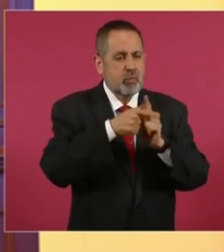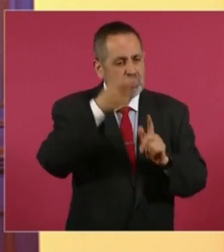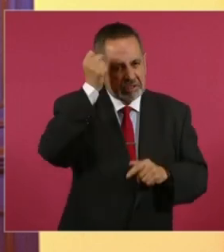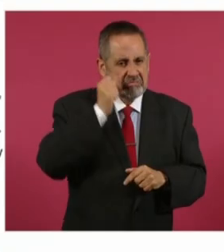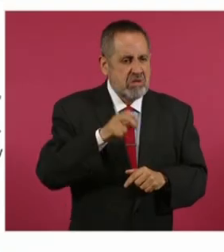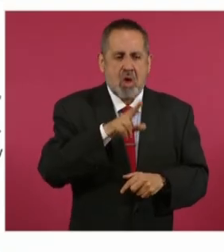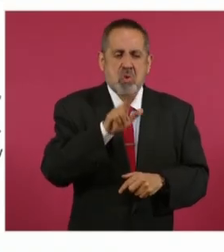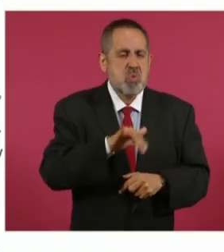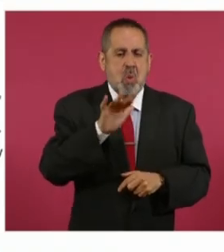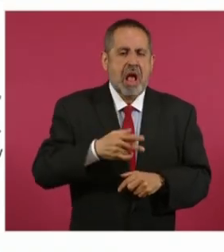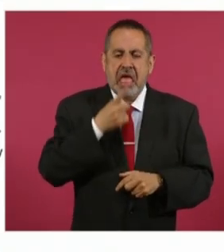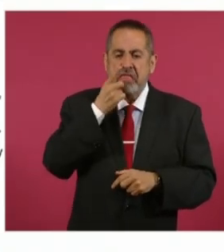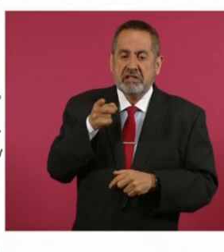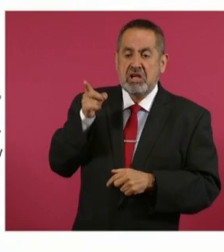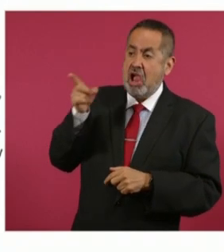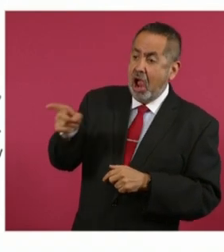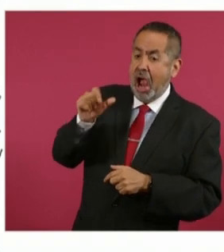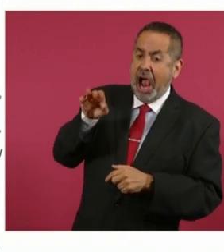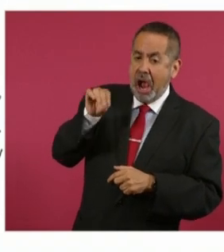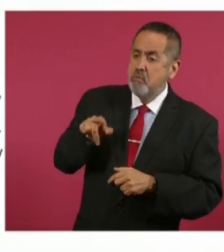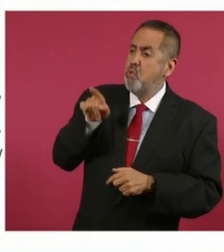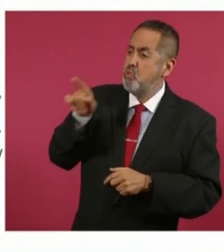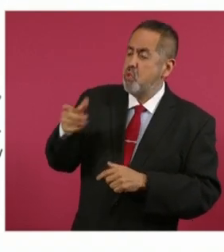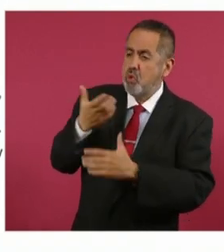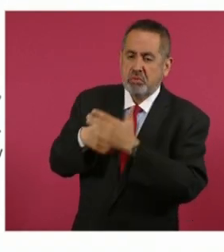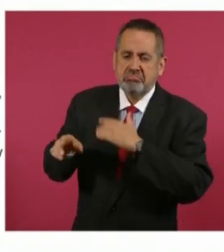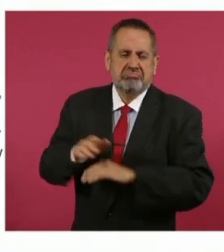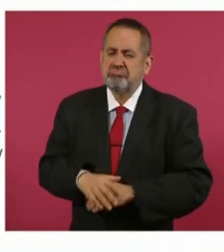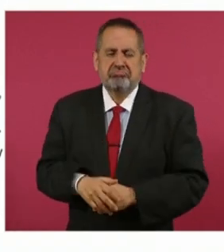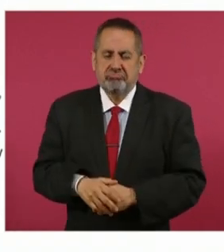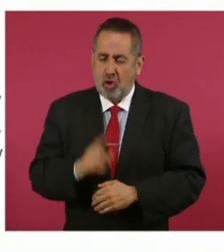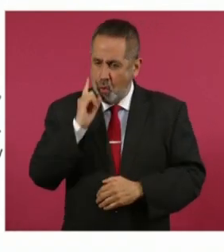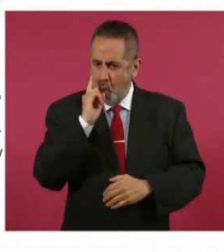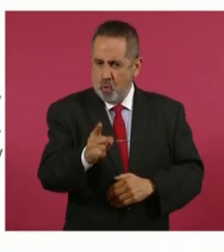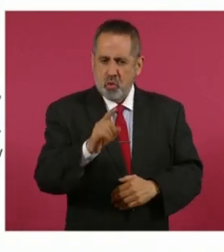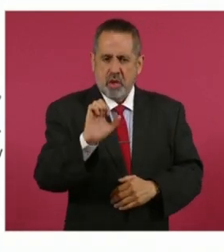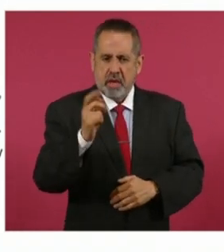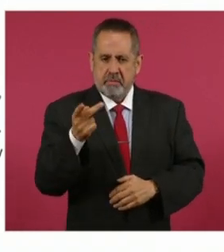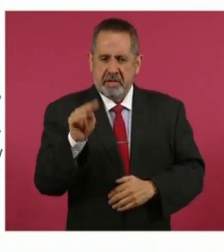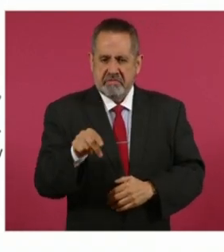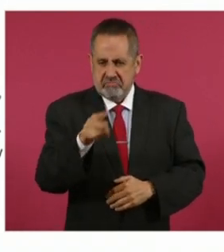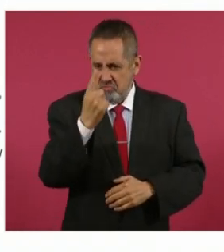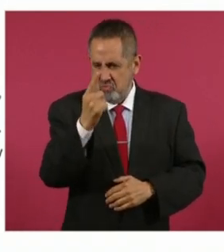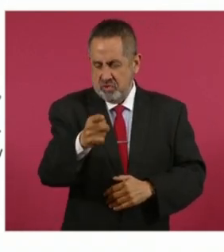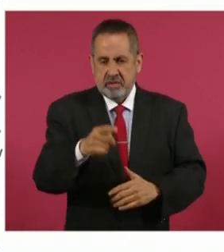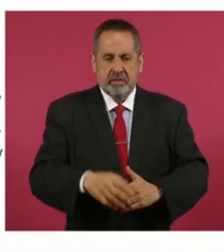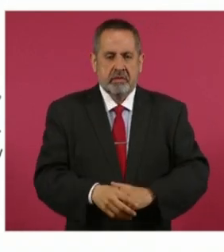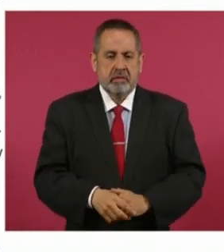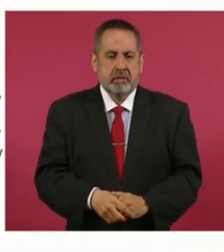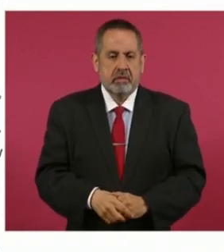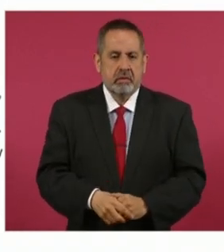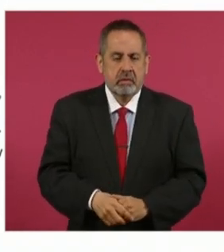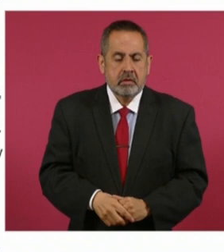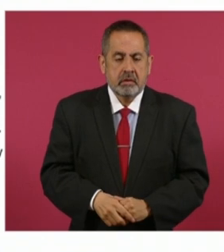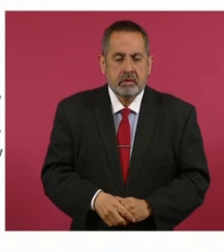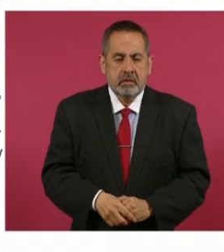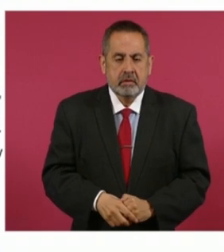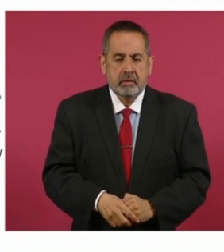y nunca mencionaron a López Obrador sólo a Enrique Peña Nieto. No, hubo uno